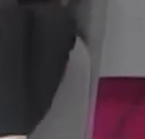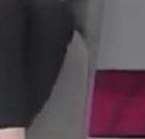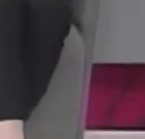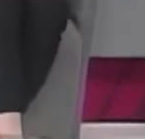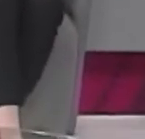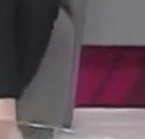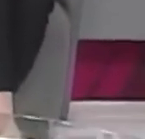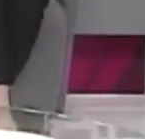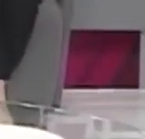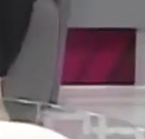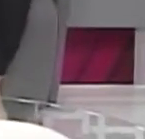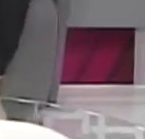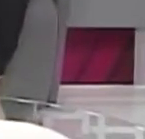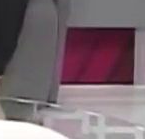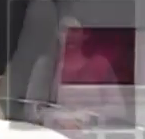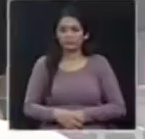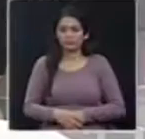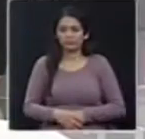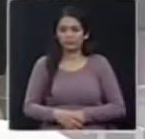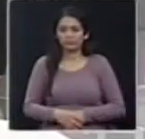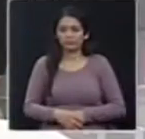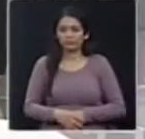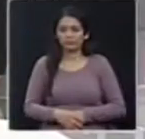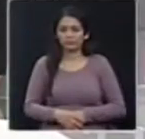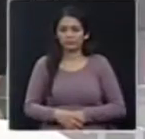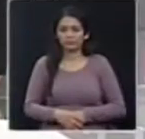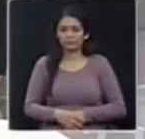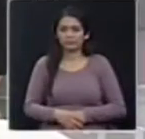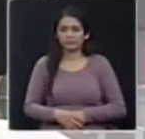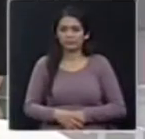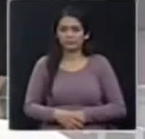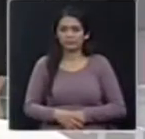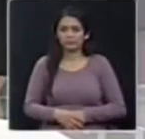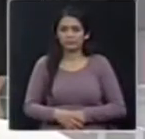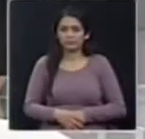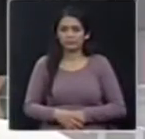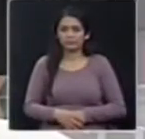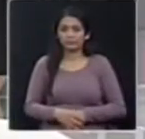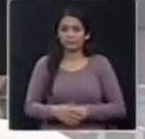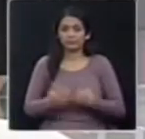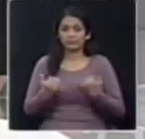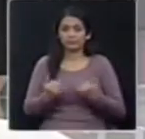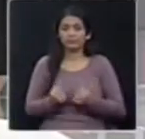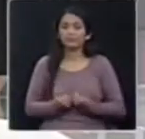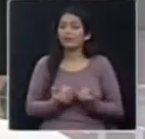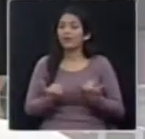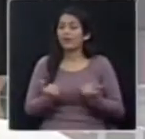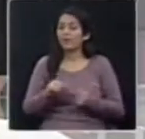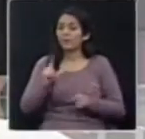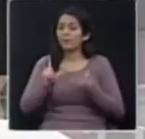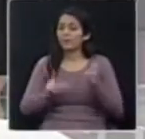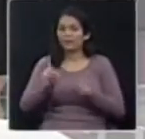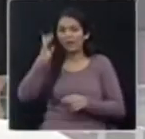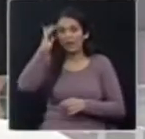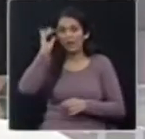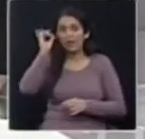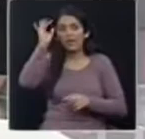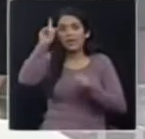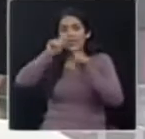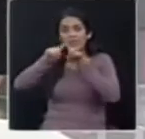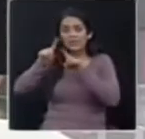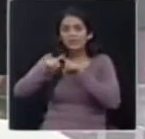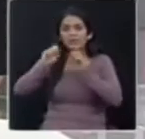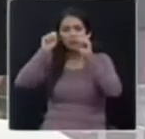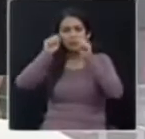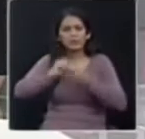todos ellos serán ponentes de TITCO, que es un evento que tiene como propósito difundir ideas, que los asistentes se proyecten y